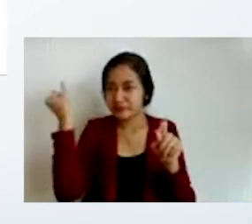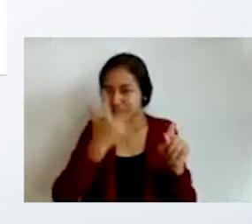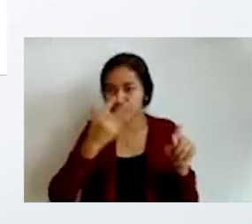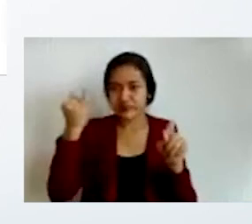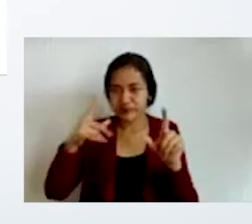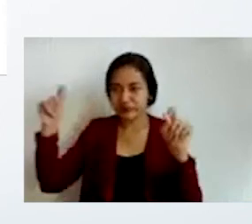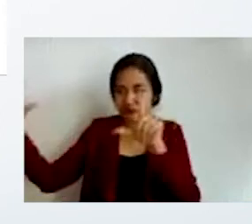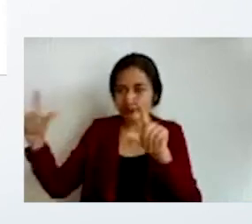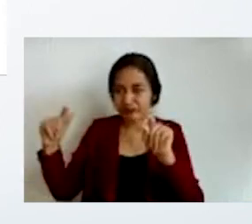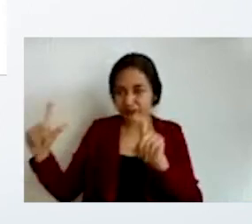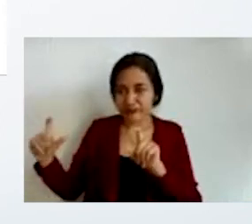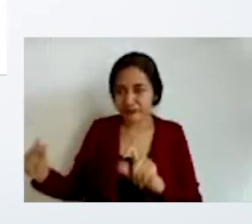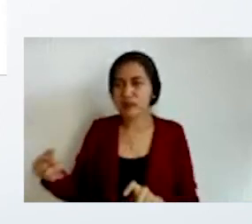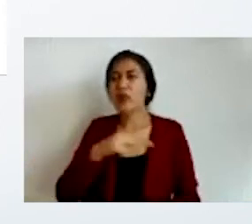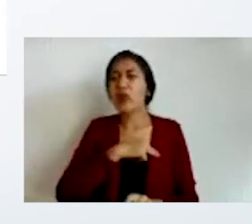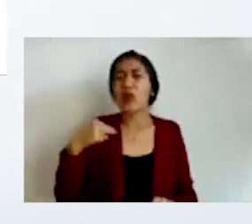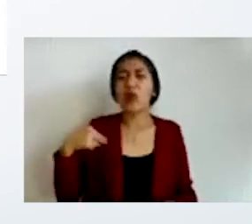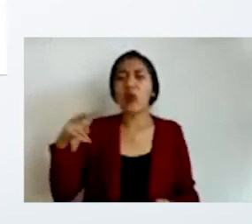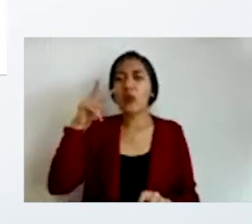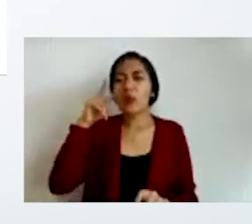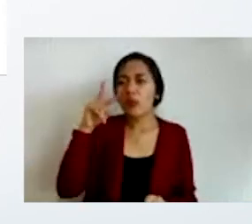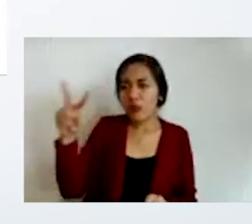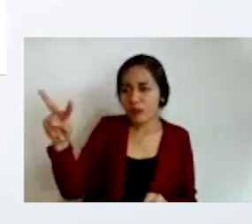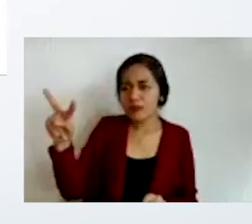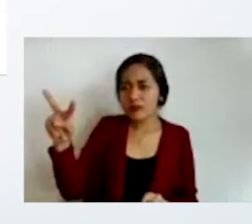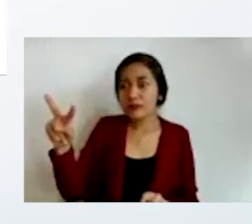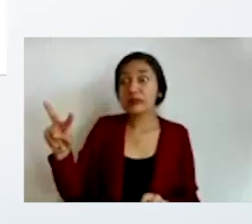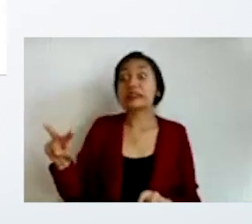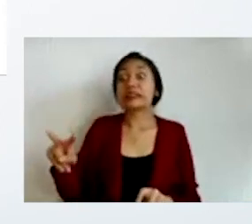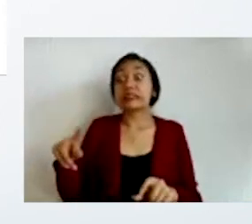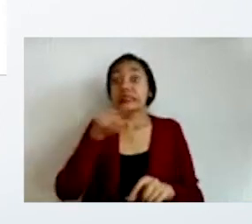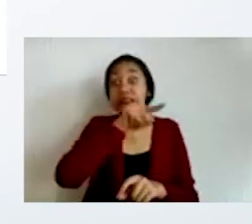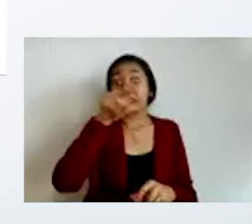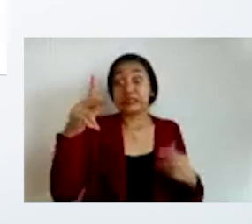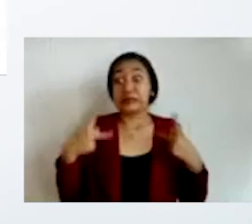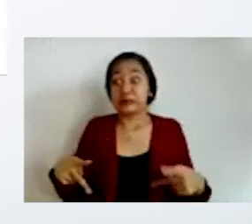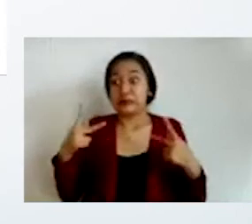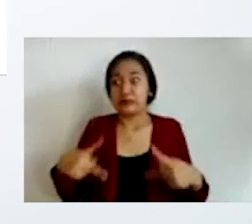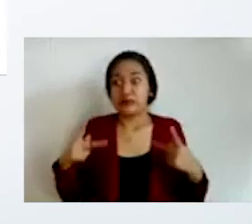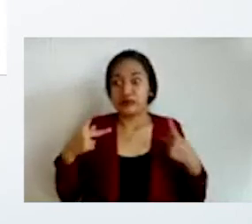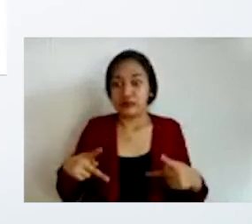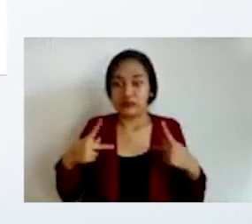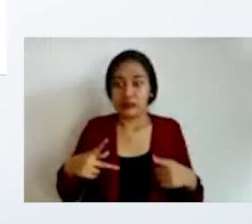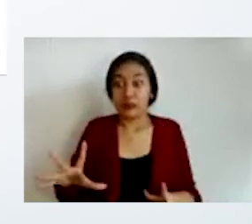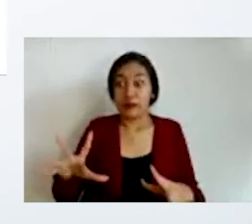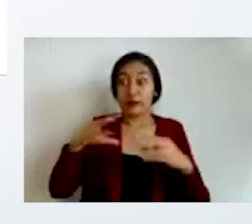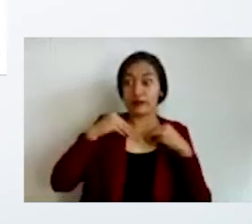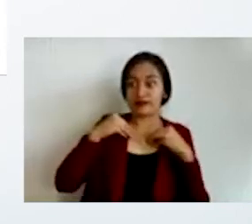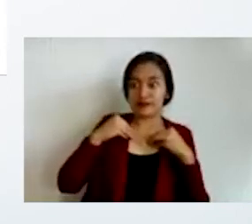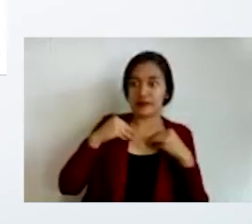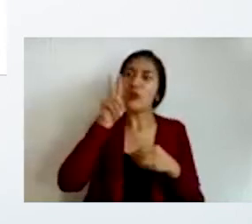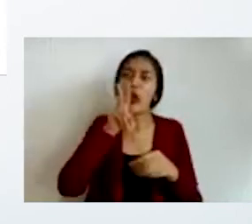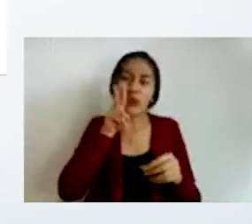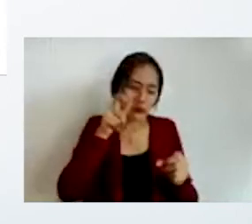se puede aplicar y volver positiva una prueba es diferente. Miren, en el caso de la búsqueda